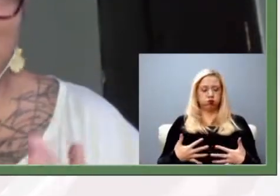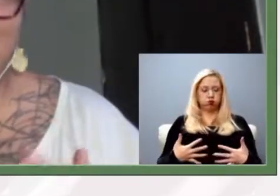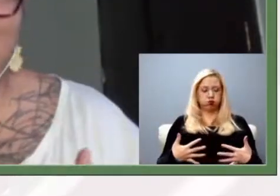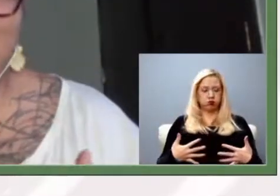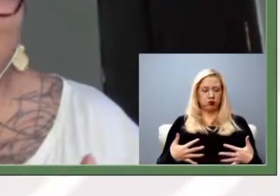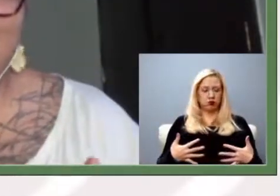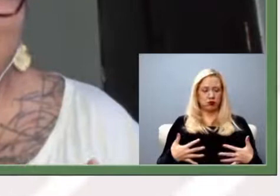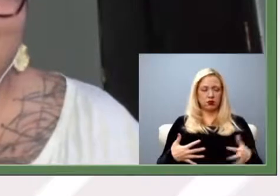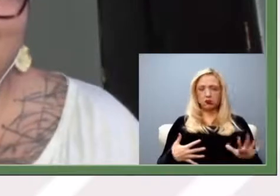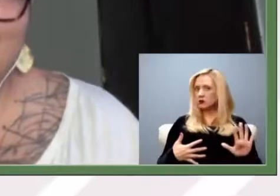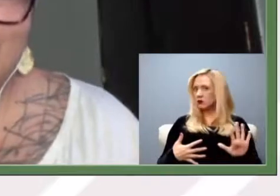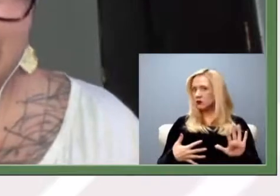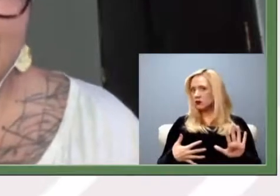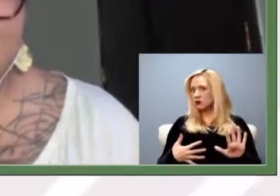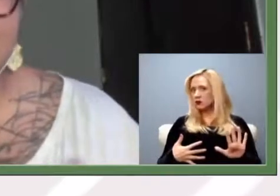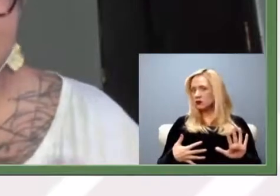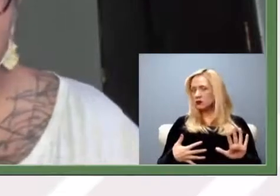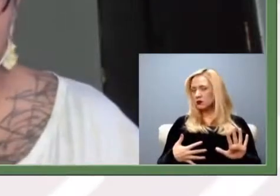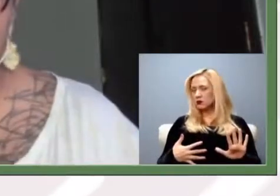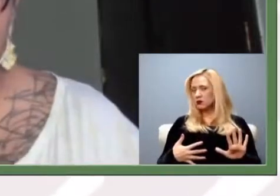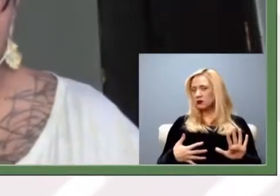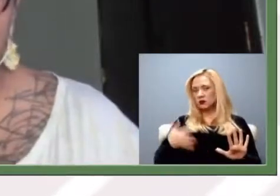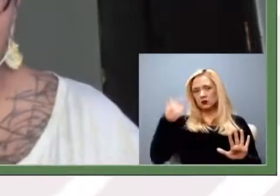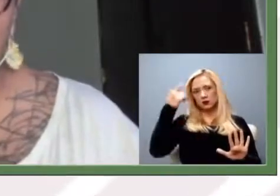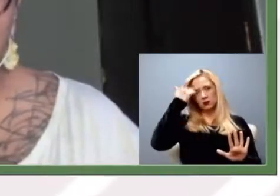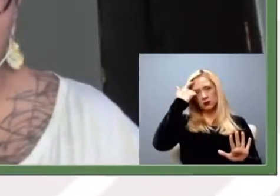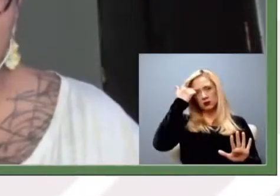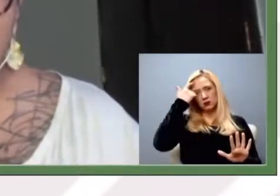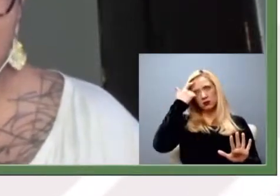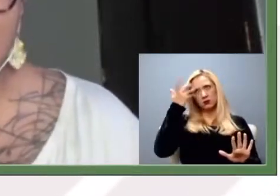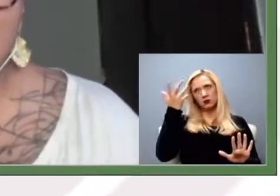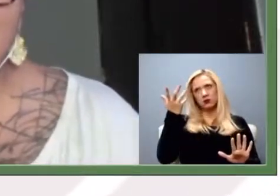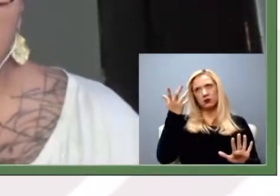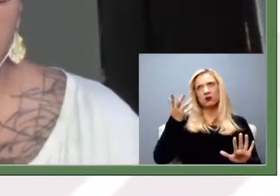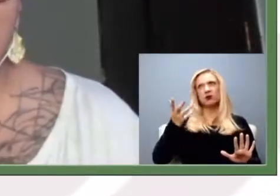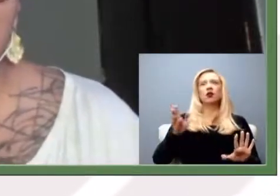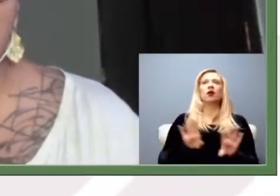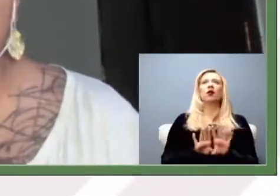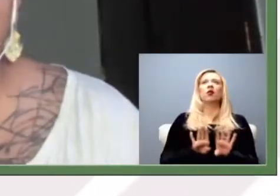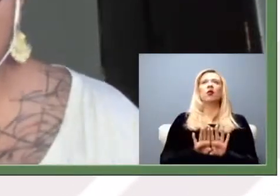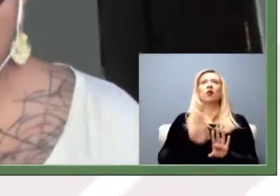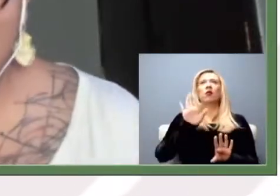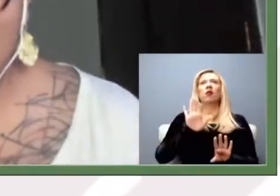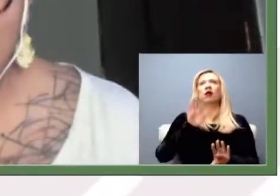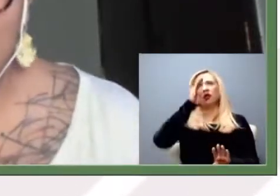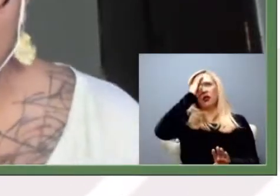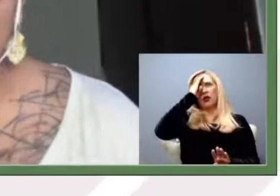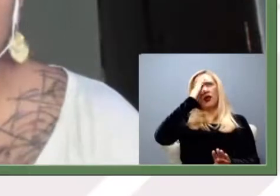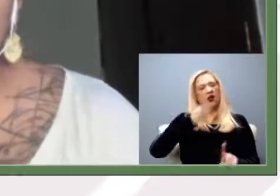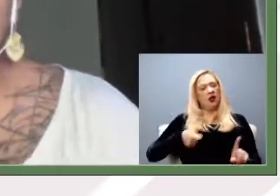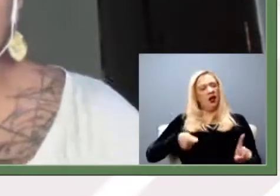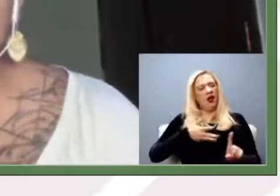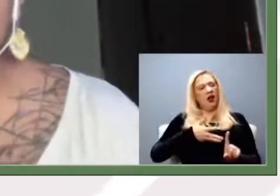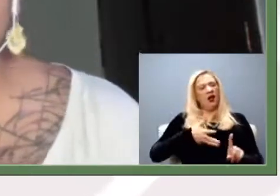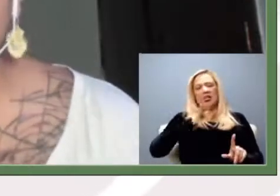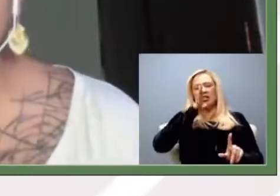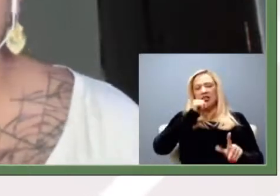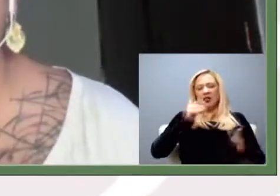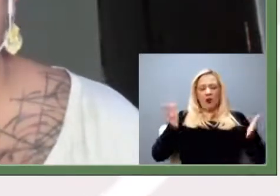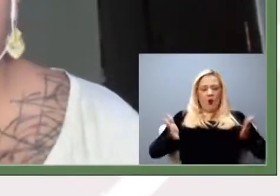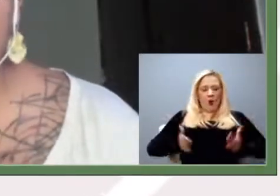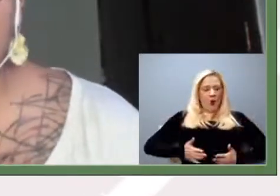necesariamente en esta medicalización como de batita, pero digamos que de ahí viene el término, ¿no? Entonces, uno de ellos